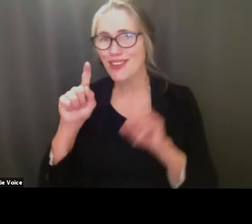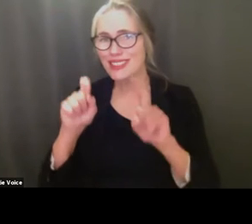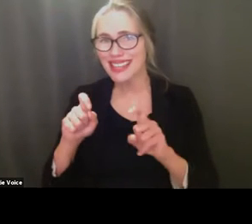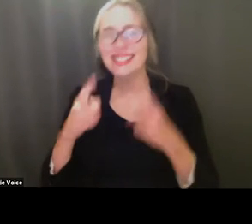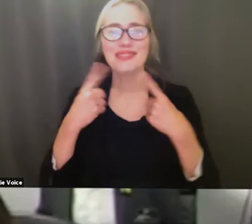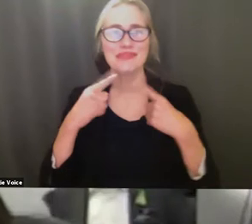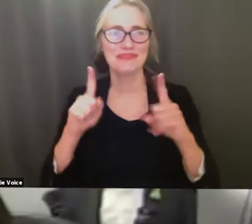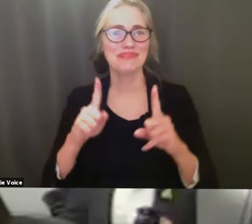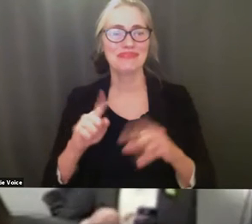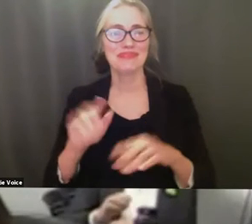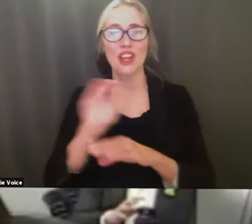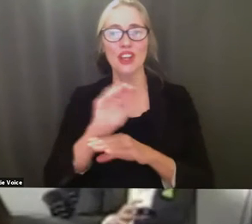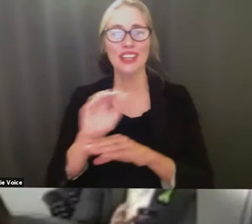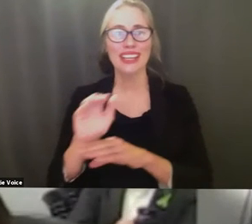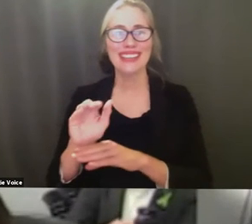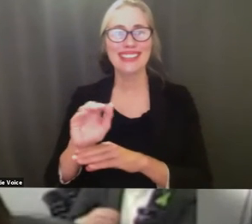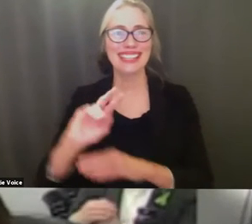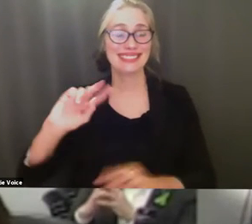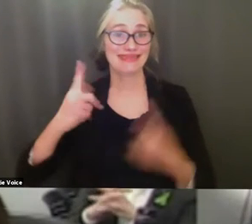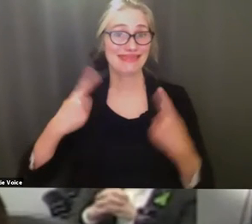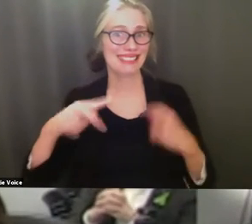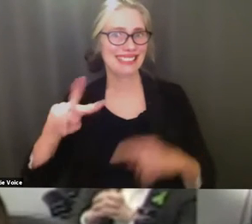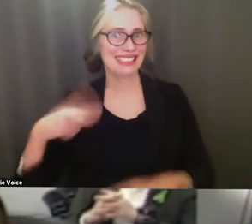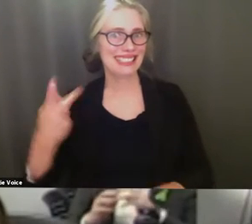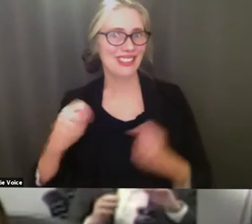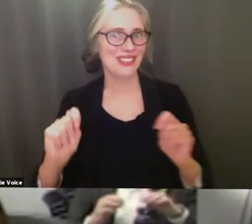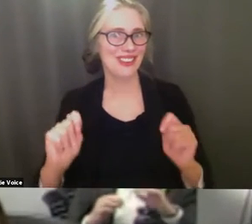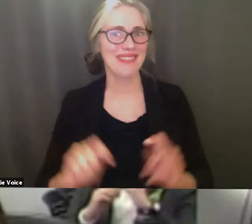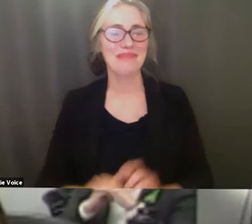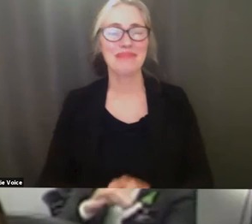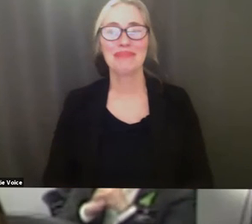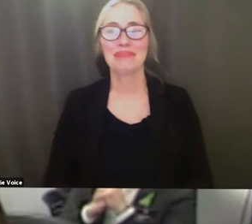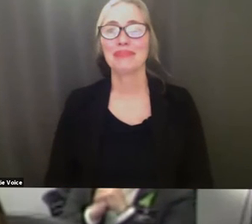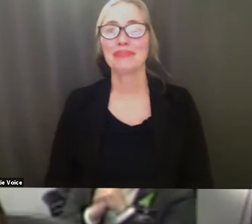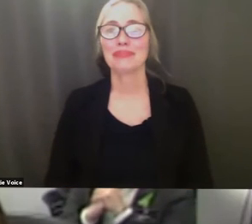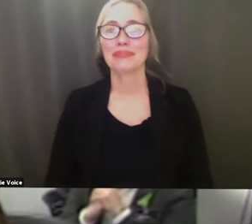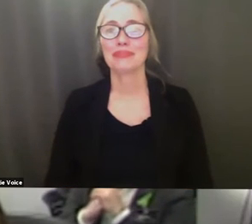Ya se activó el micrófono. Muy bien, buenas tardes a todos. Toma 2.